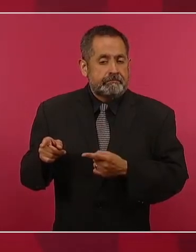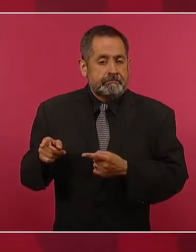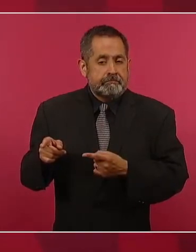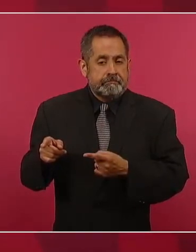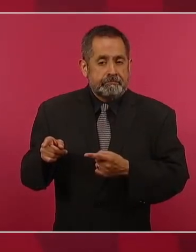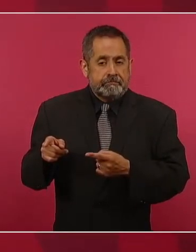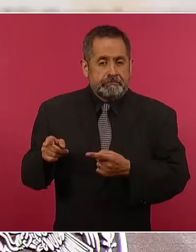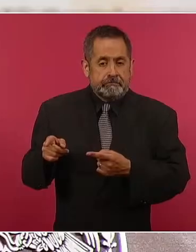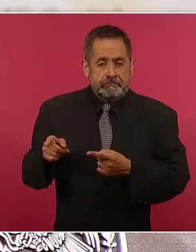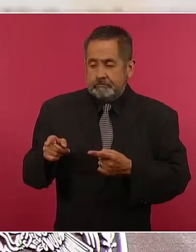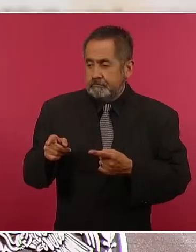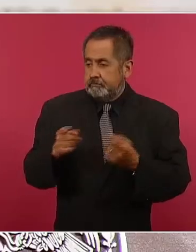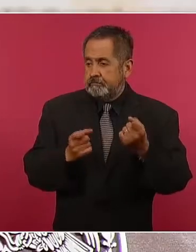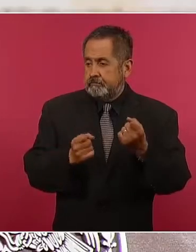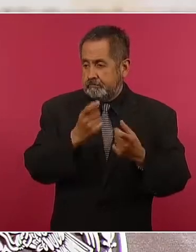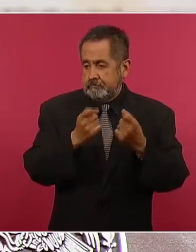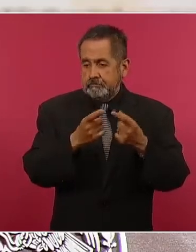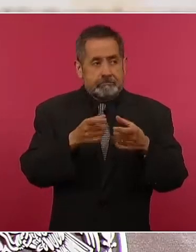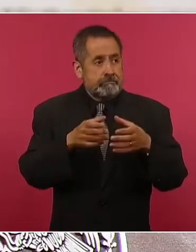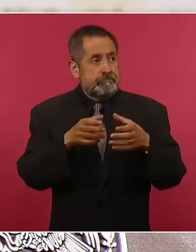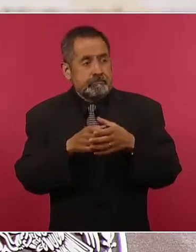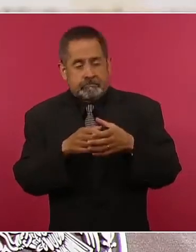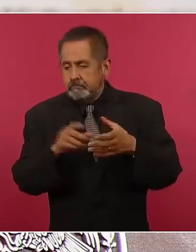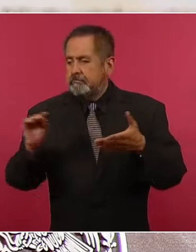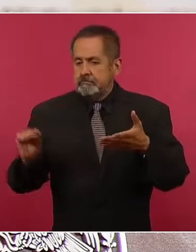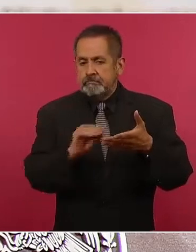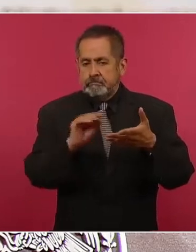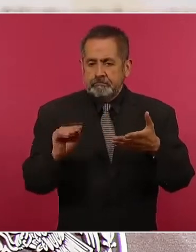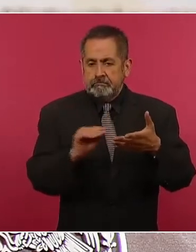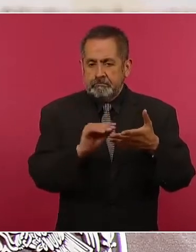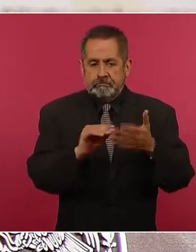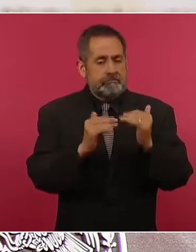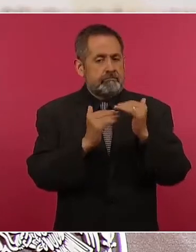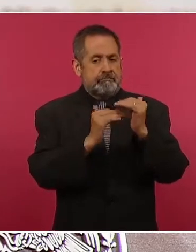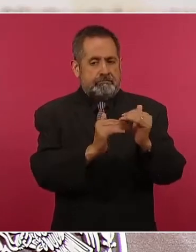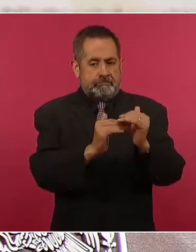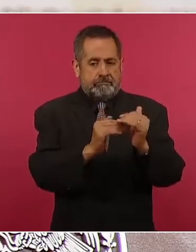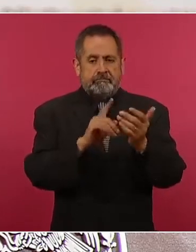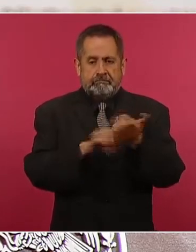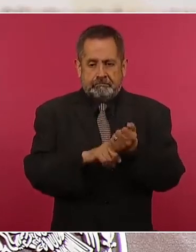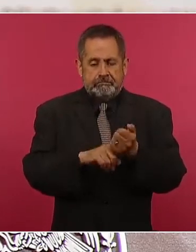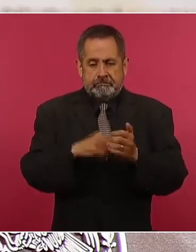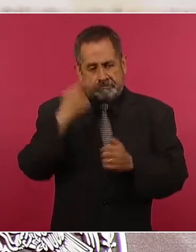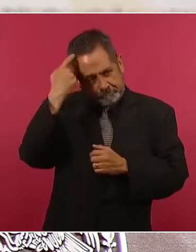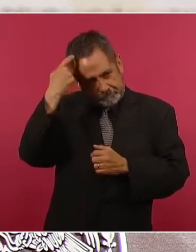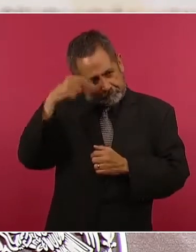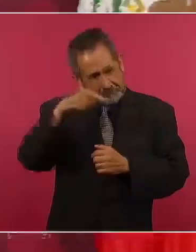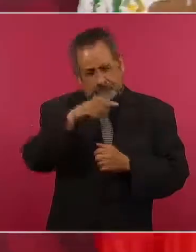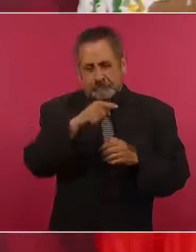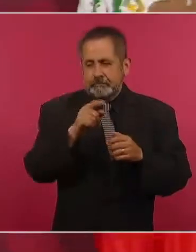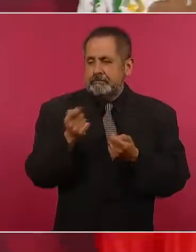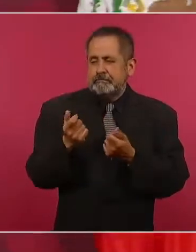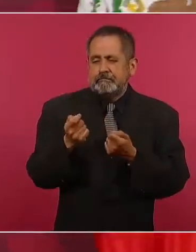tenían cupo, o para llenar el cupo disponible que cada vez era